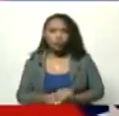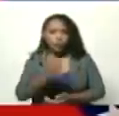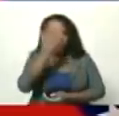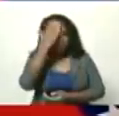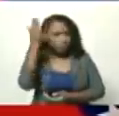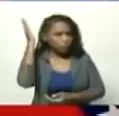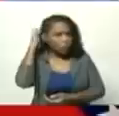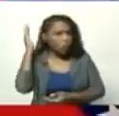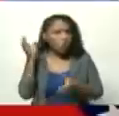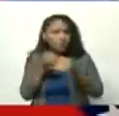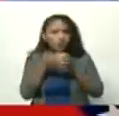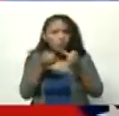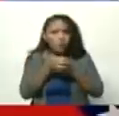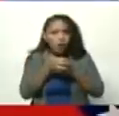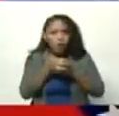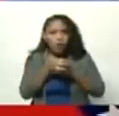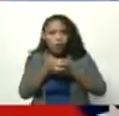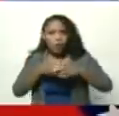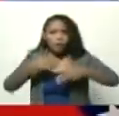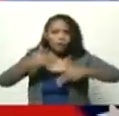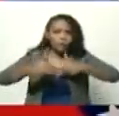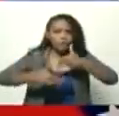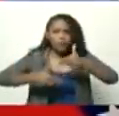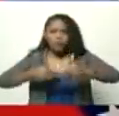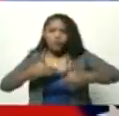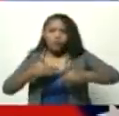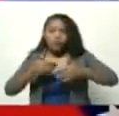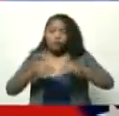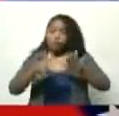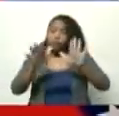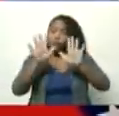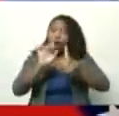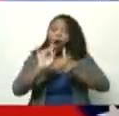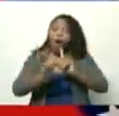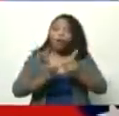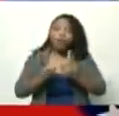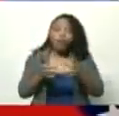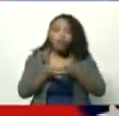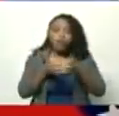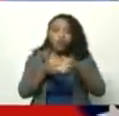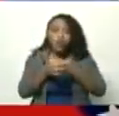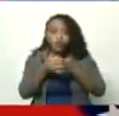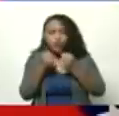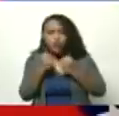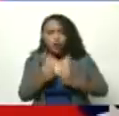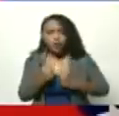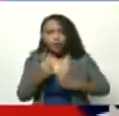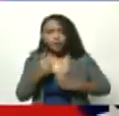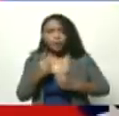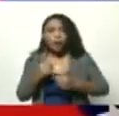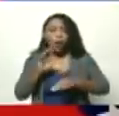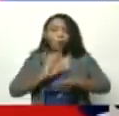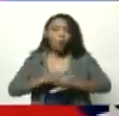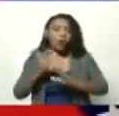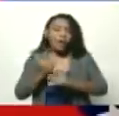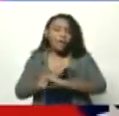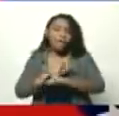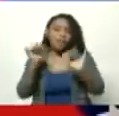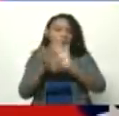mafiosos y, por supuesto, algunos sectores extremistas, porque al final es un solo